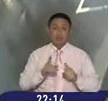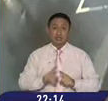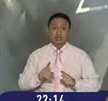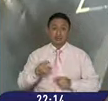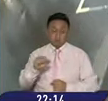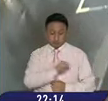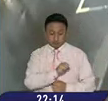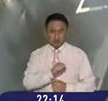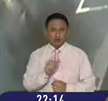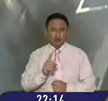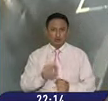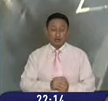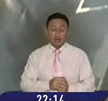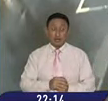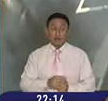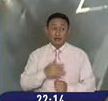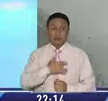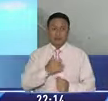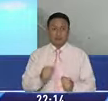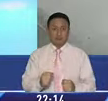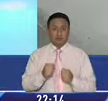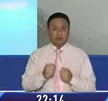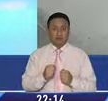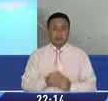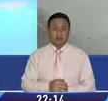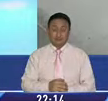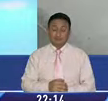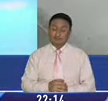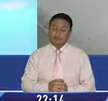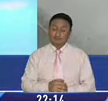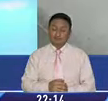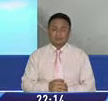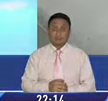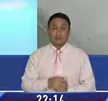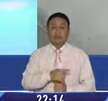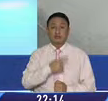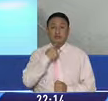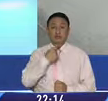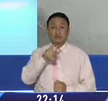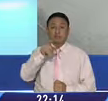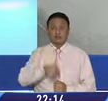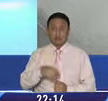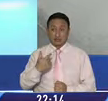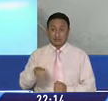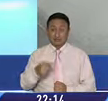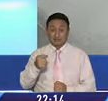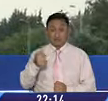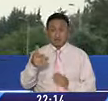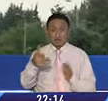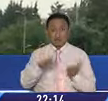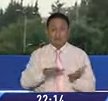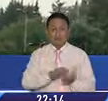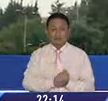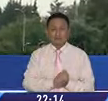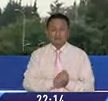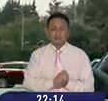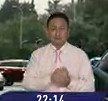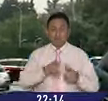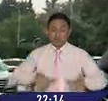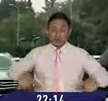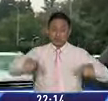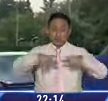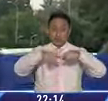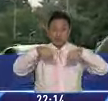fue profundo, pero el susto fue grande. Como dirían en el argot popular, vio de cerca la muerte. Por ser un sector